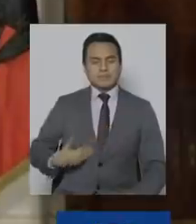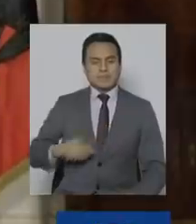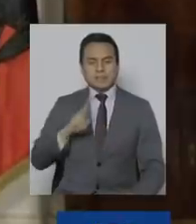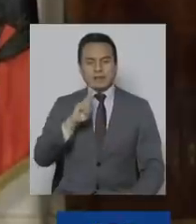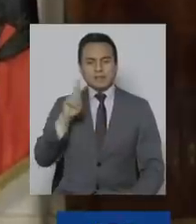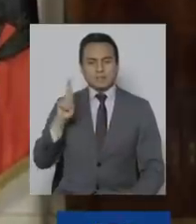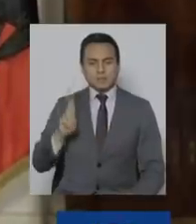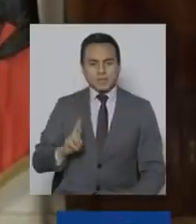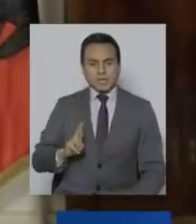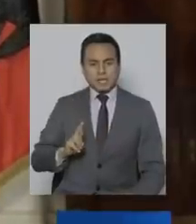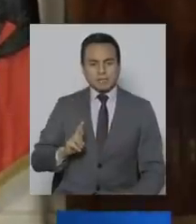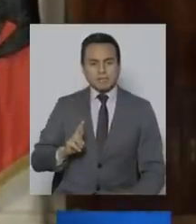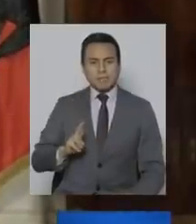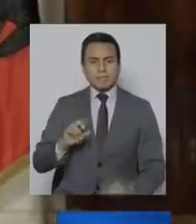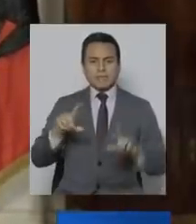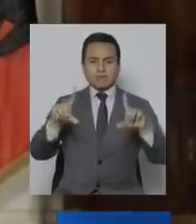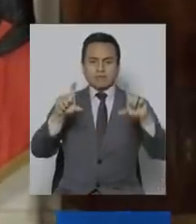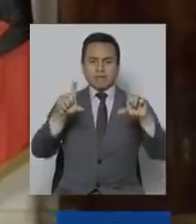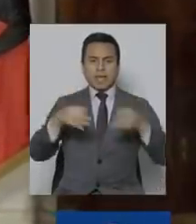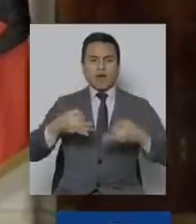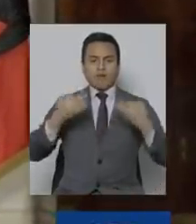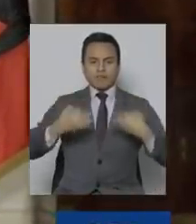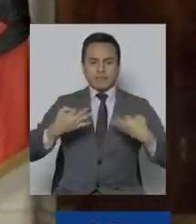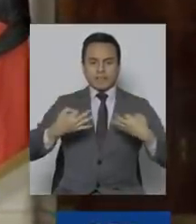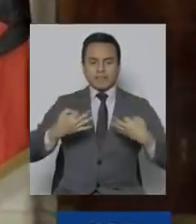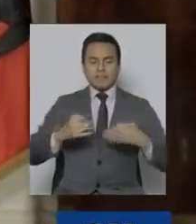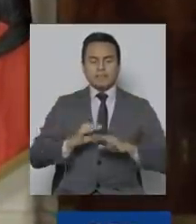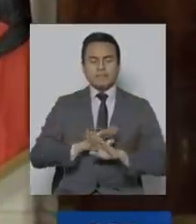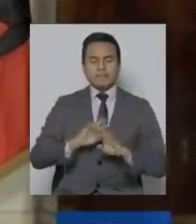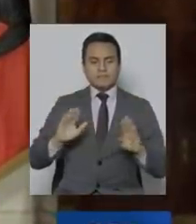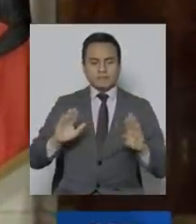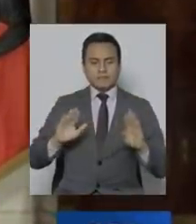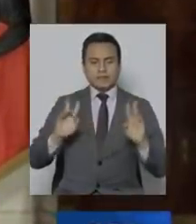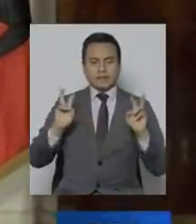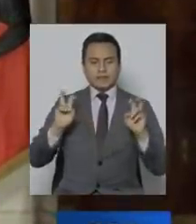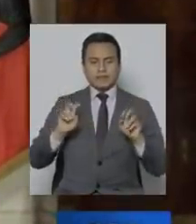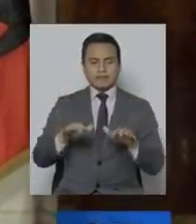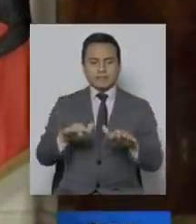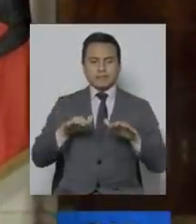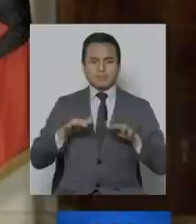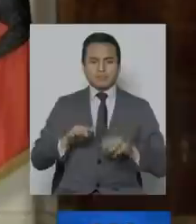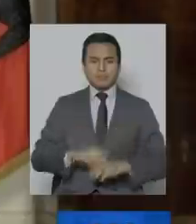República esta fotografía oficial que pondrá fin a esta ceremonia.